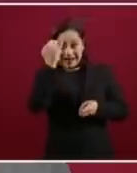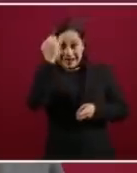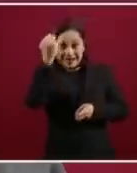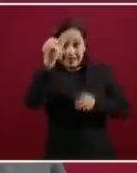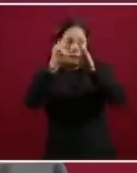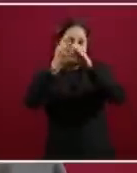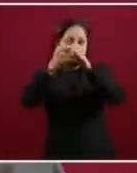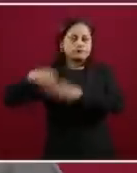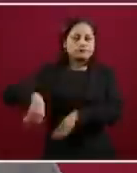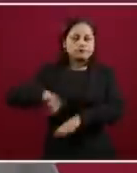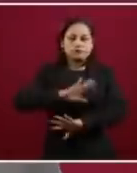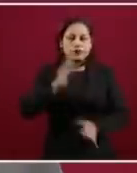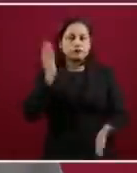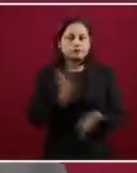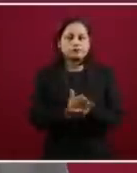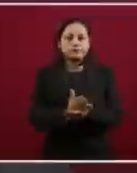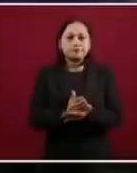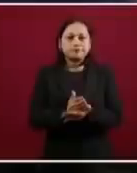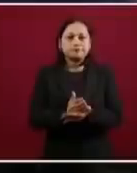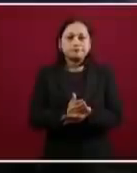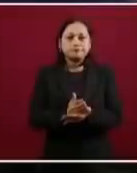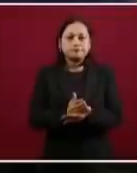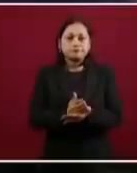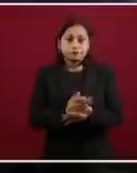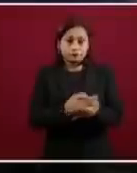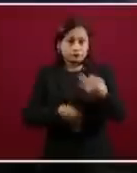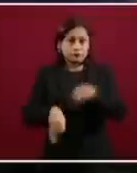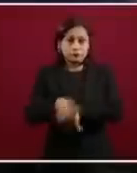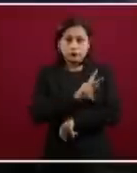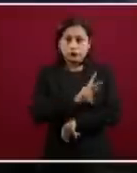Y aplica a todos.